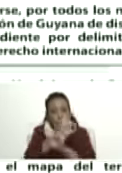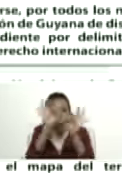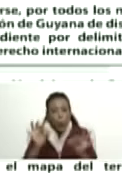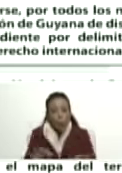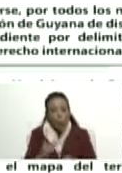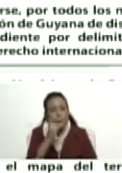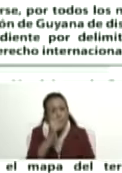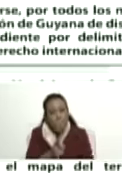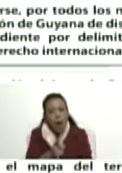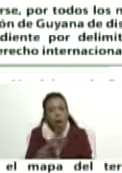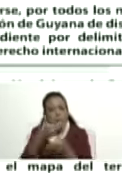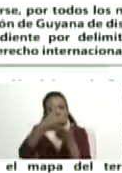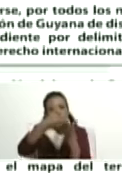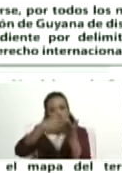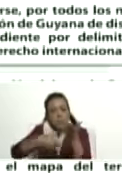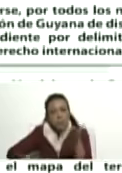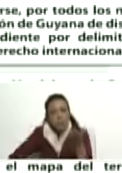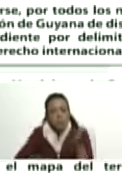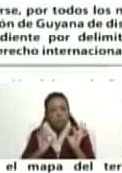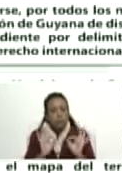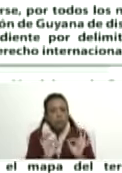mando